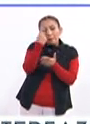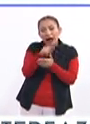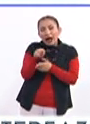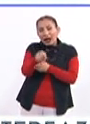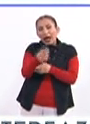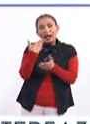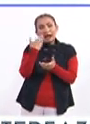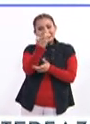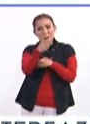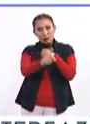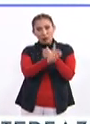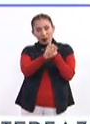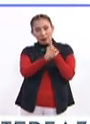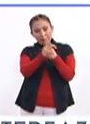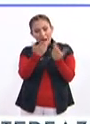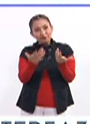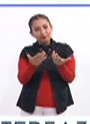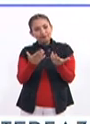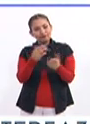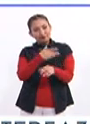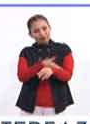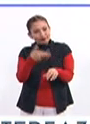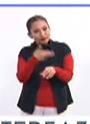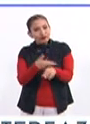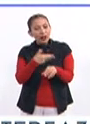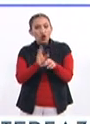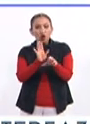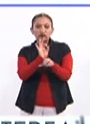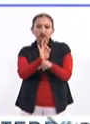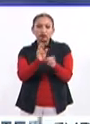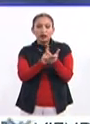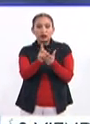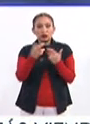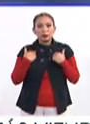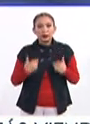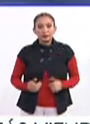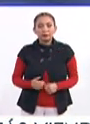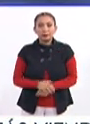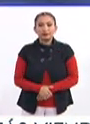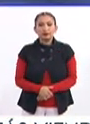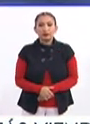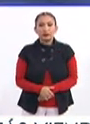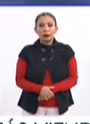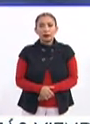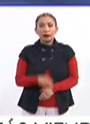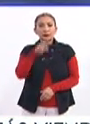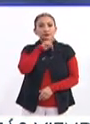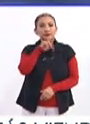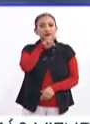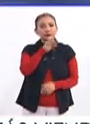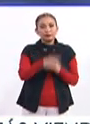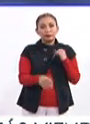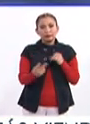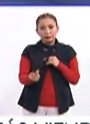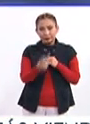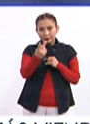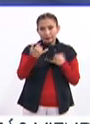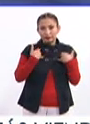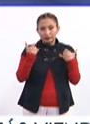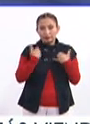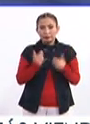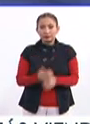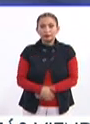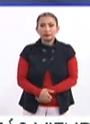tenemos para poder potencializar la protección de derechos humanos. Entonces, de esta manera pueden ayudar. Perfecto. Vamos a ver rapidísimo la última pregunta de este